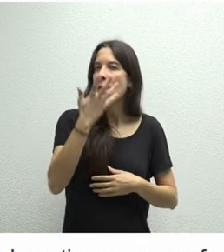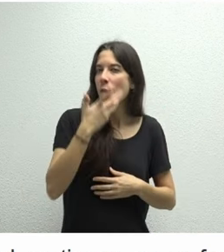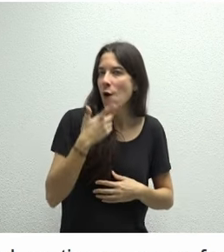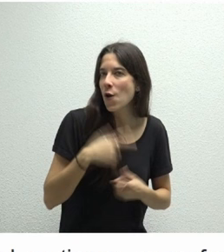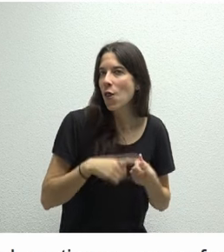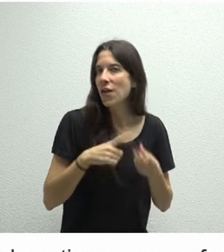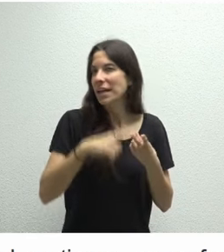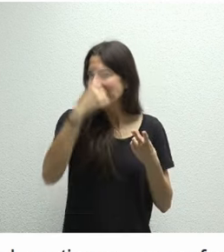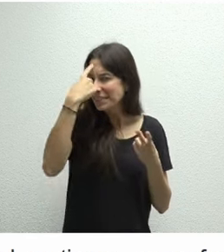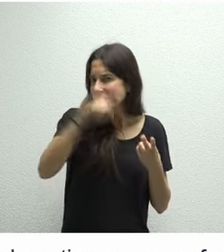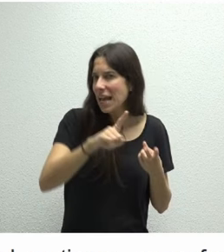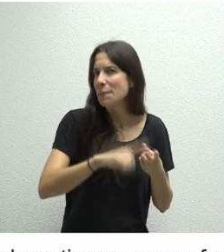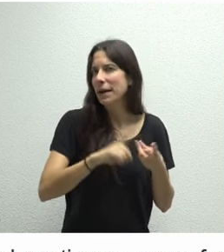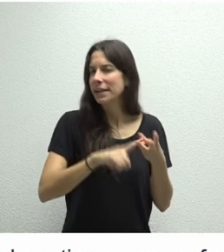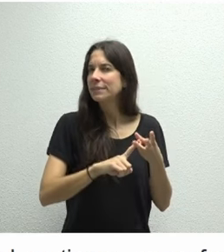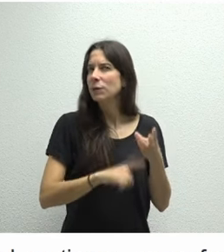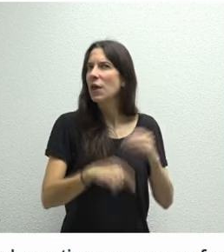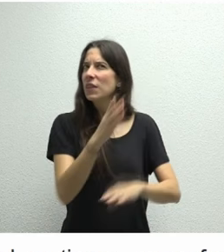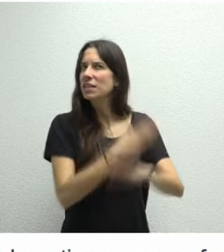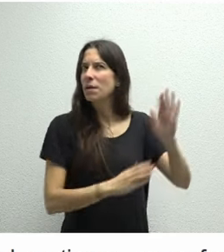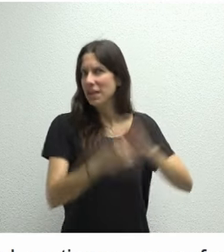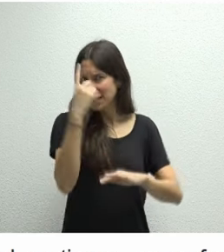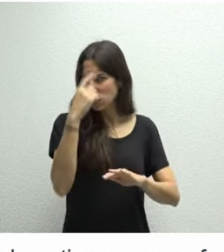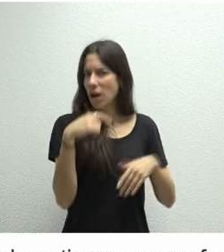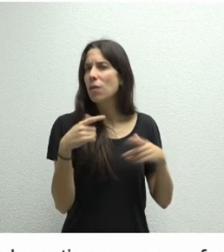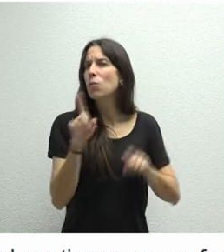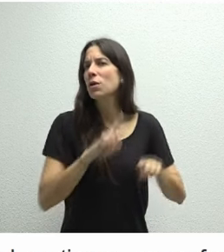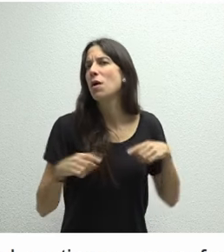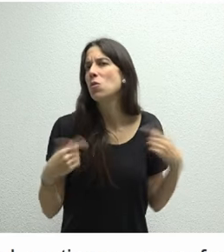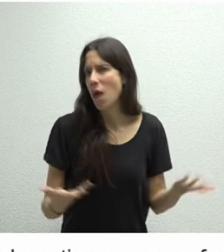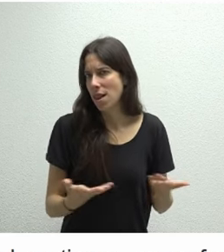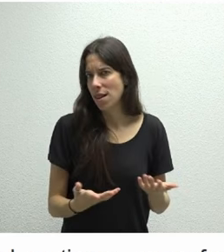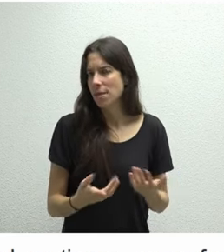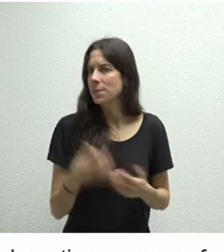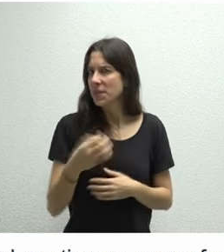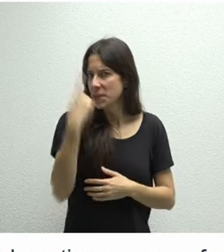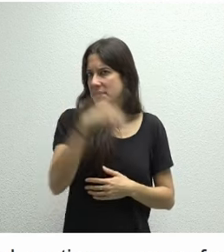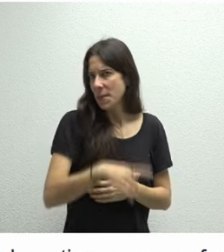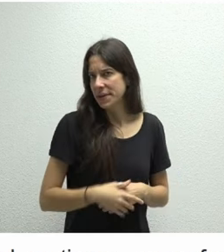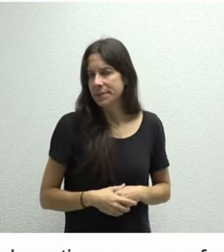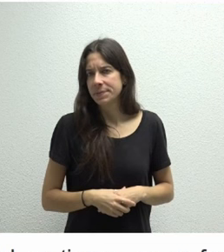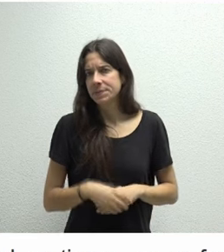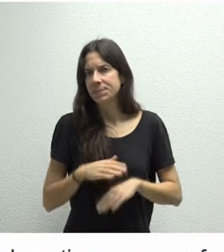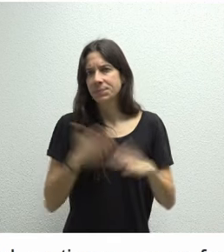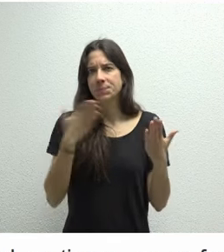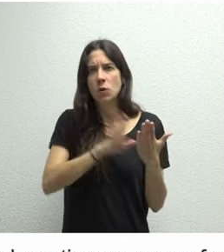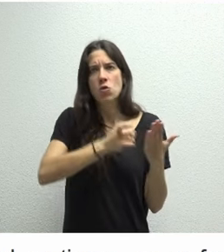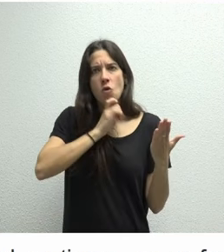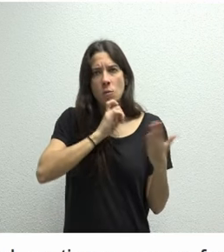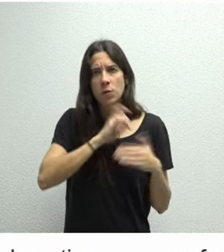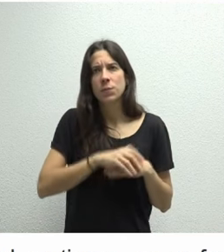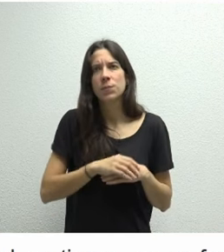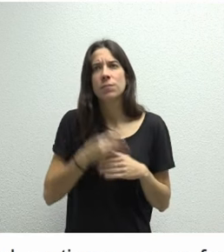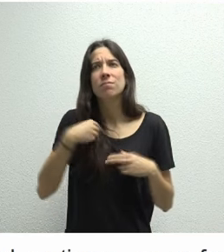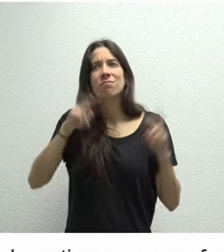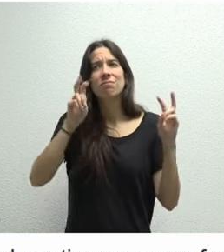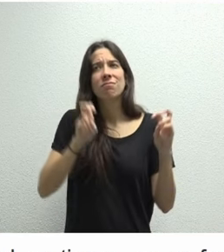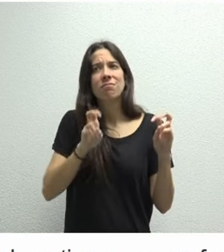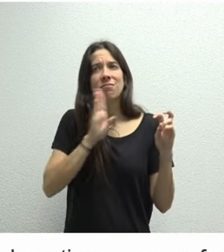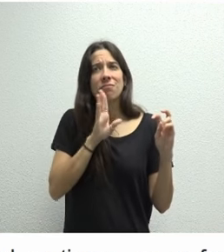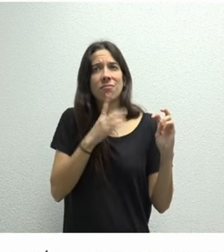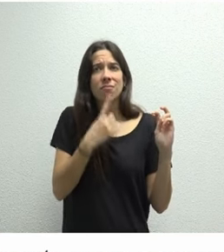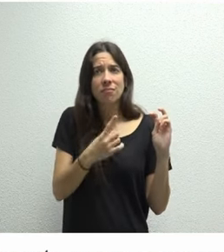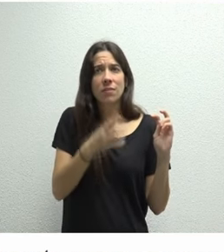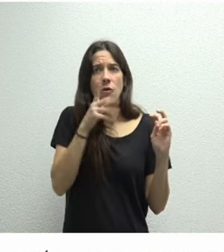el el problema de la discapacidad intelectual por las cuestiones que ya os he dicho y que ahora repito y que voy